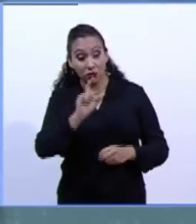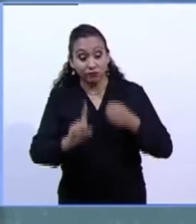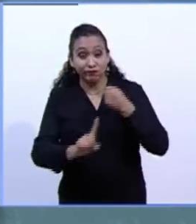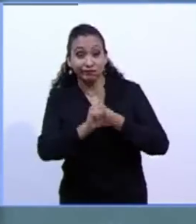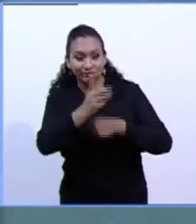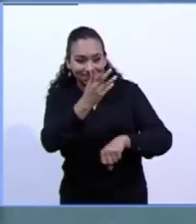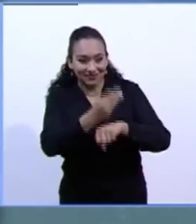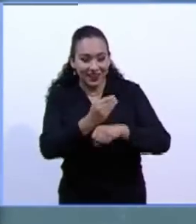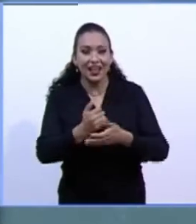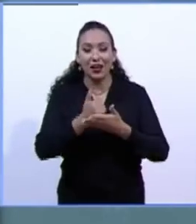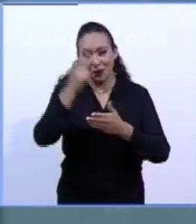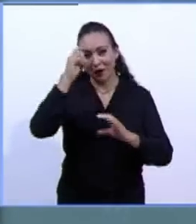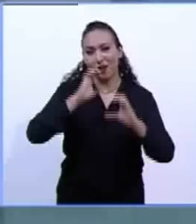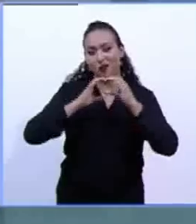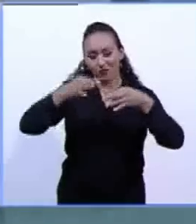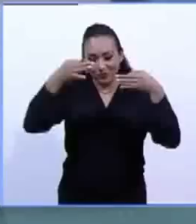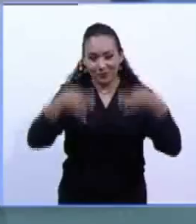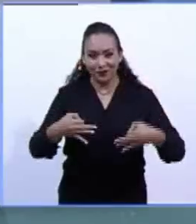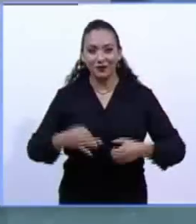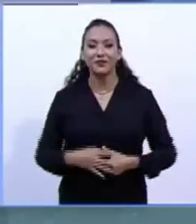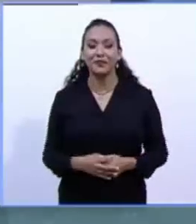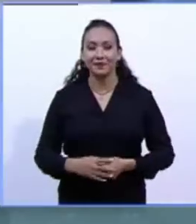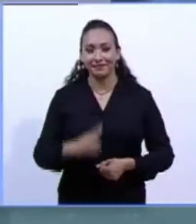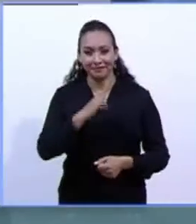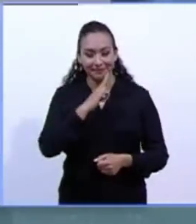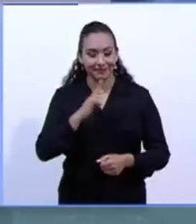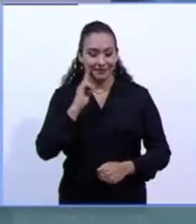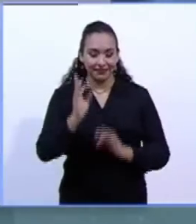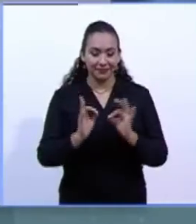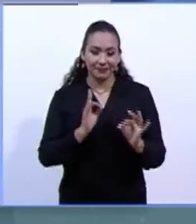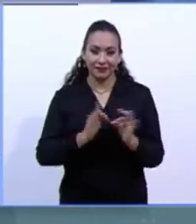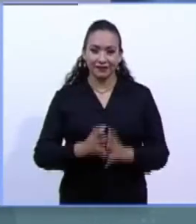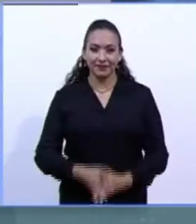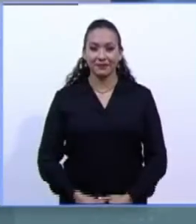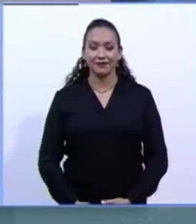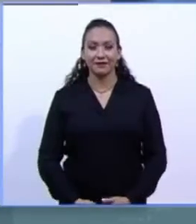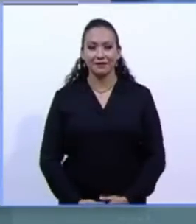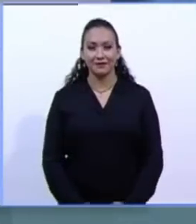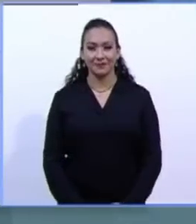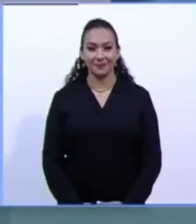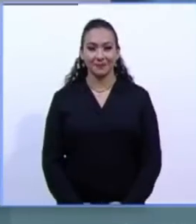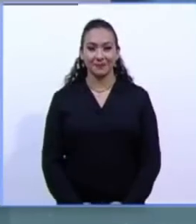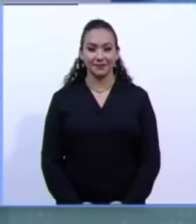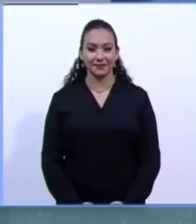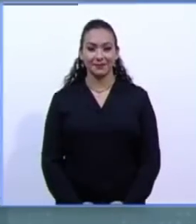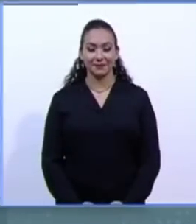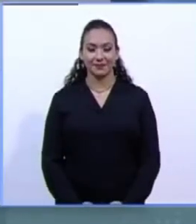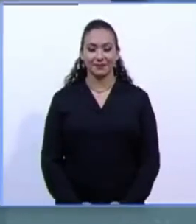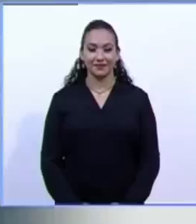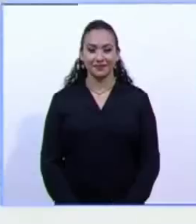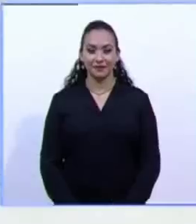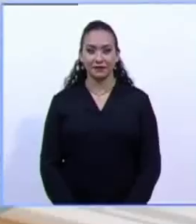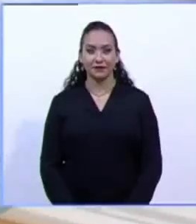y la comunicación efectiva. Para el canal del Poder Judicial de la Federación, Jesús Daza.